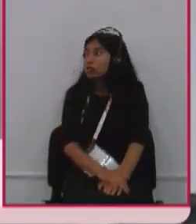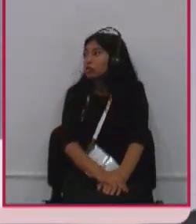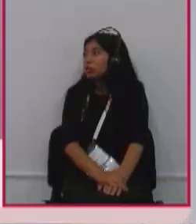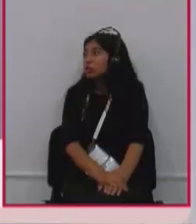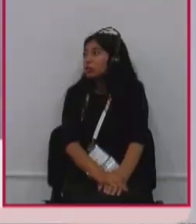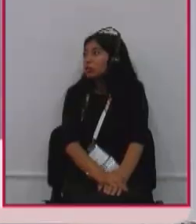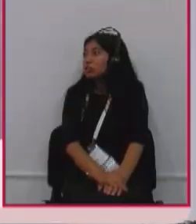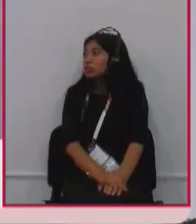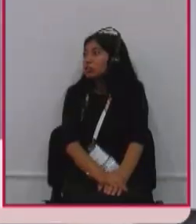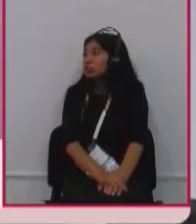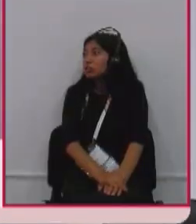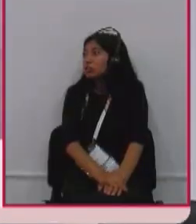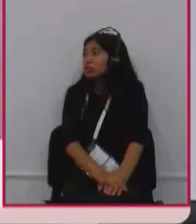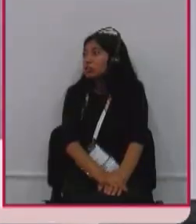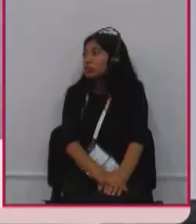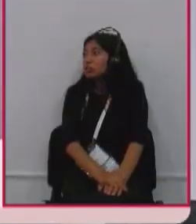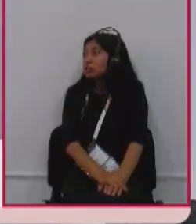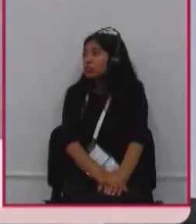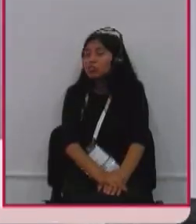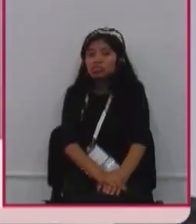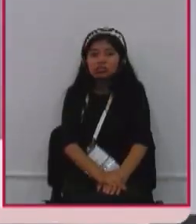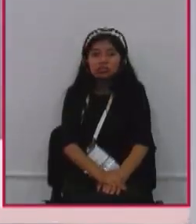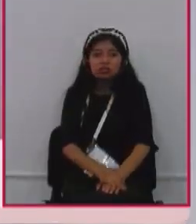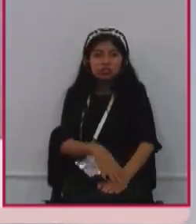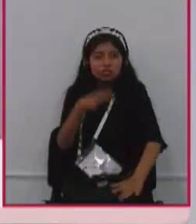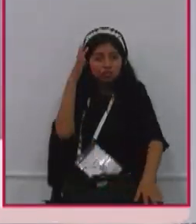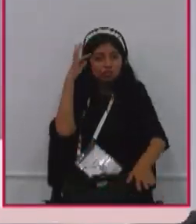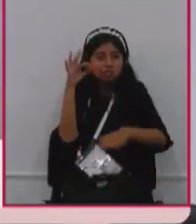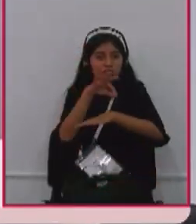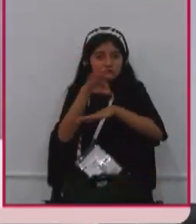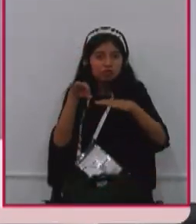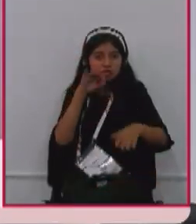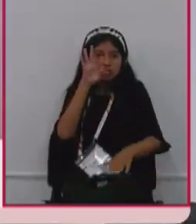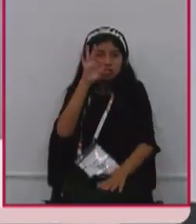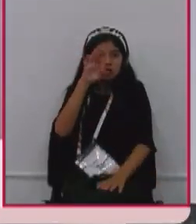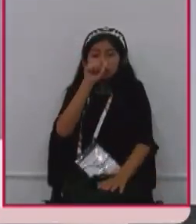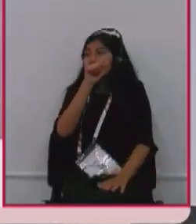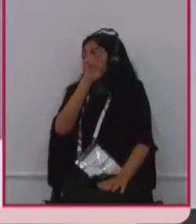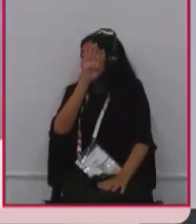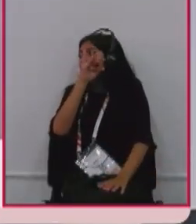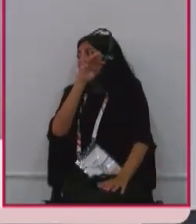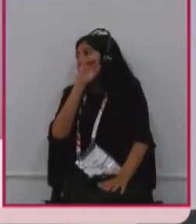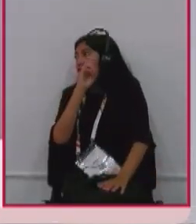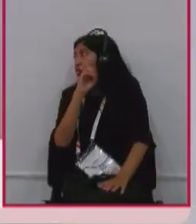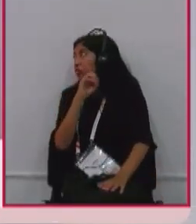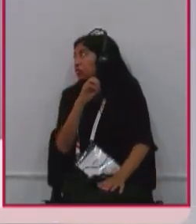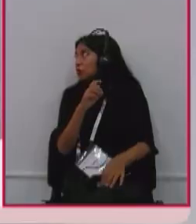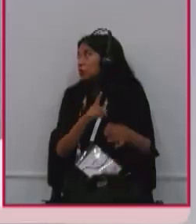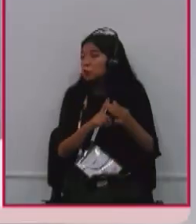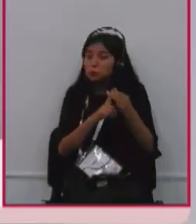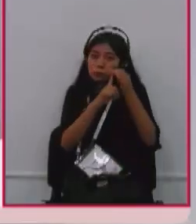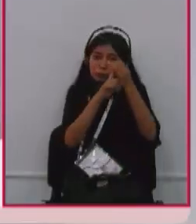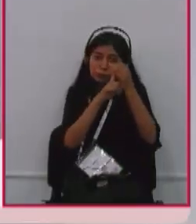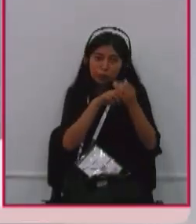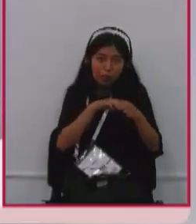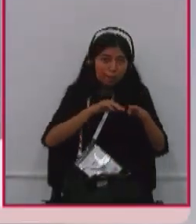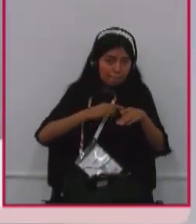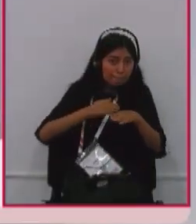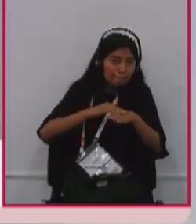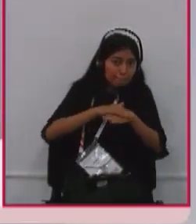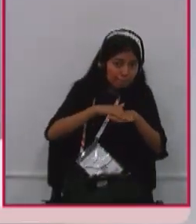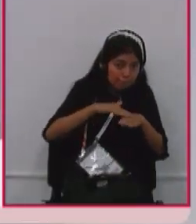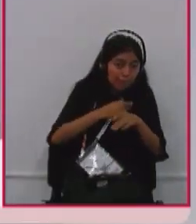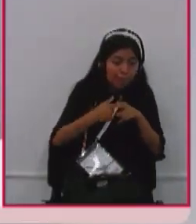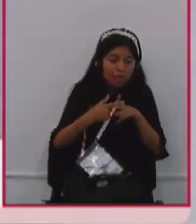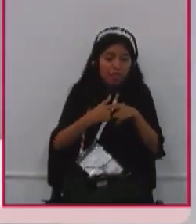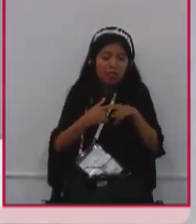Fabio primero, ya. Al ingeniero Fabio Loyola, que es especialista en planificación de recuperación de